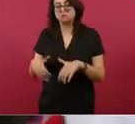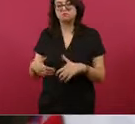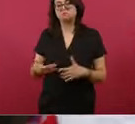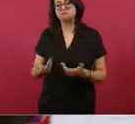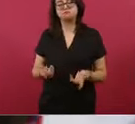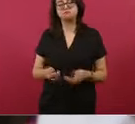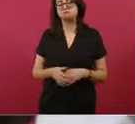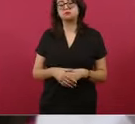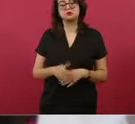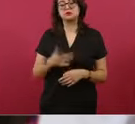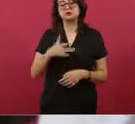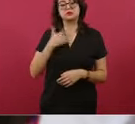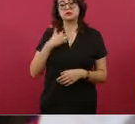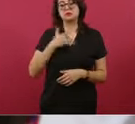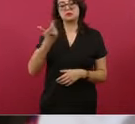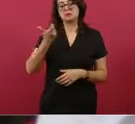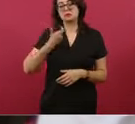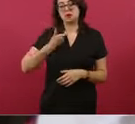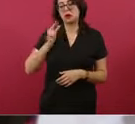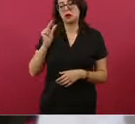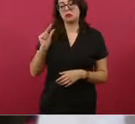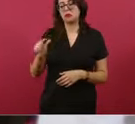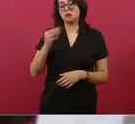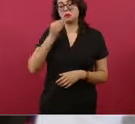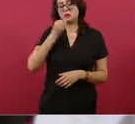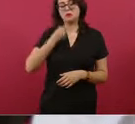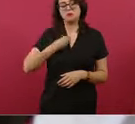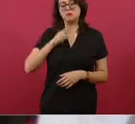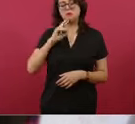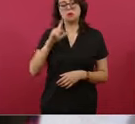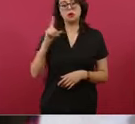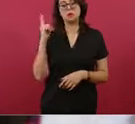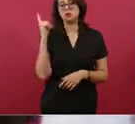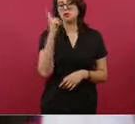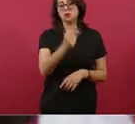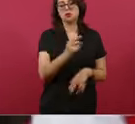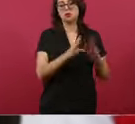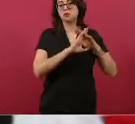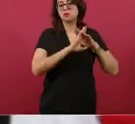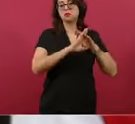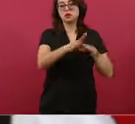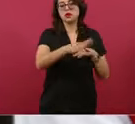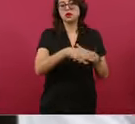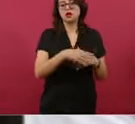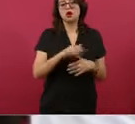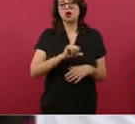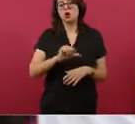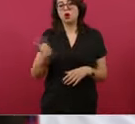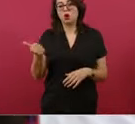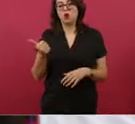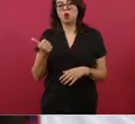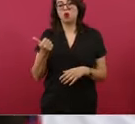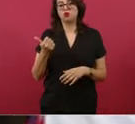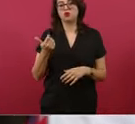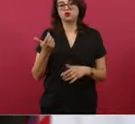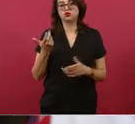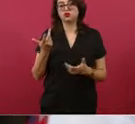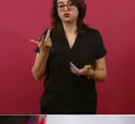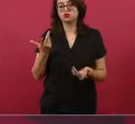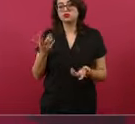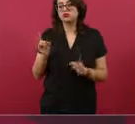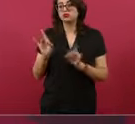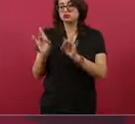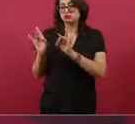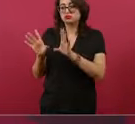es, digamos, suficiente el dinero, a otros no les llegó a tiempo, a unos también incluso les retiraron un poco del dinero. Pueden darse